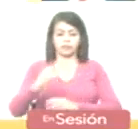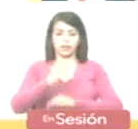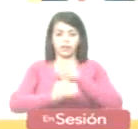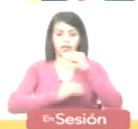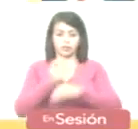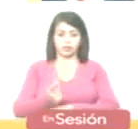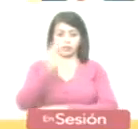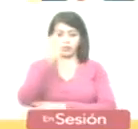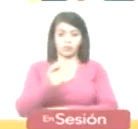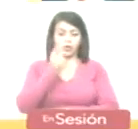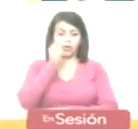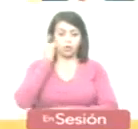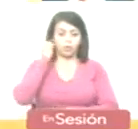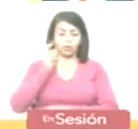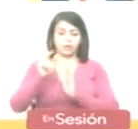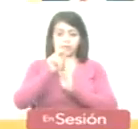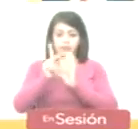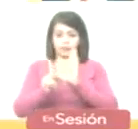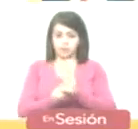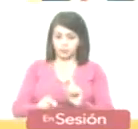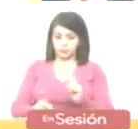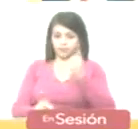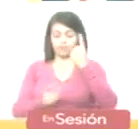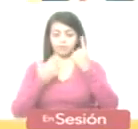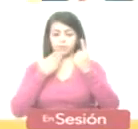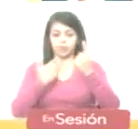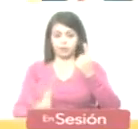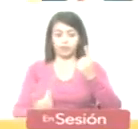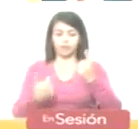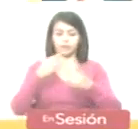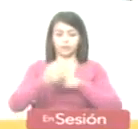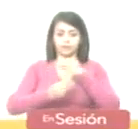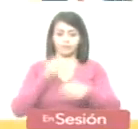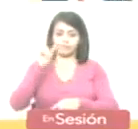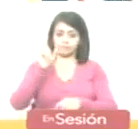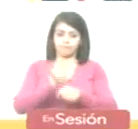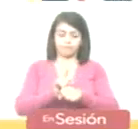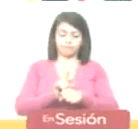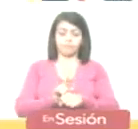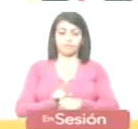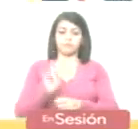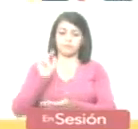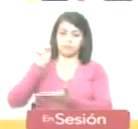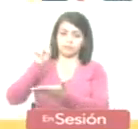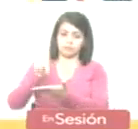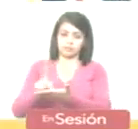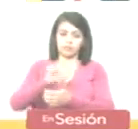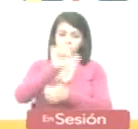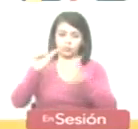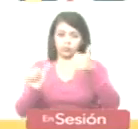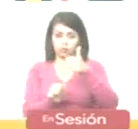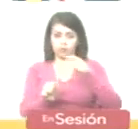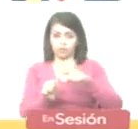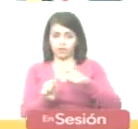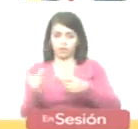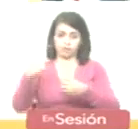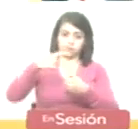por diputadas y diputados principales solicitando permiso para ausentarse e incorporar a sus